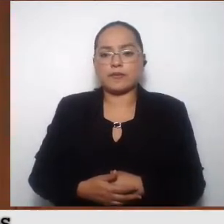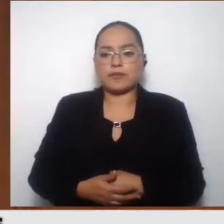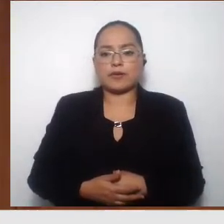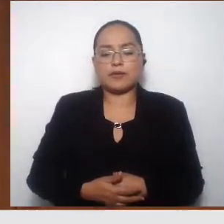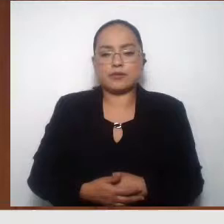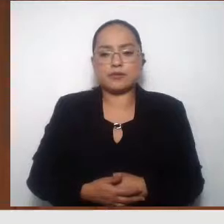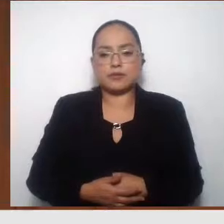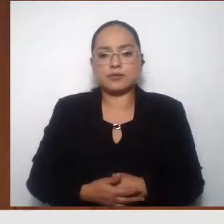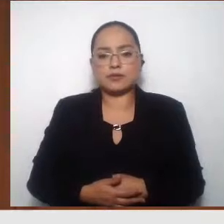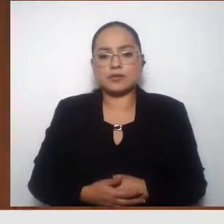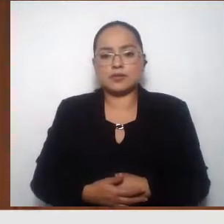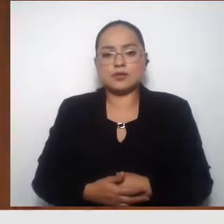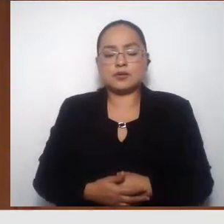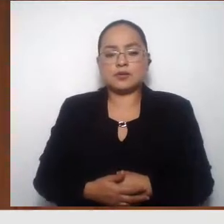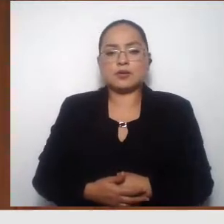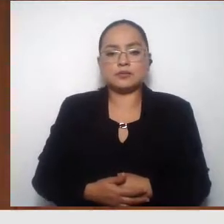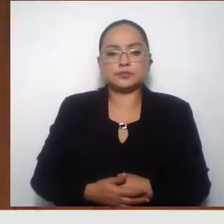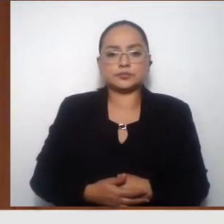Bien.